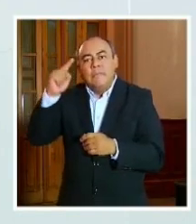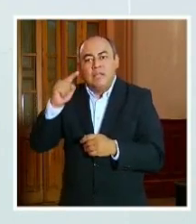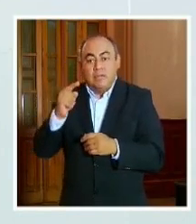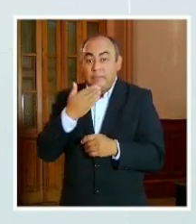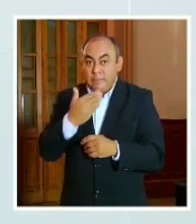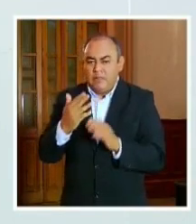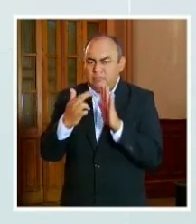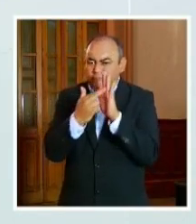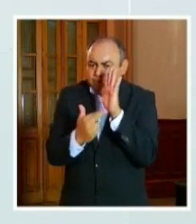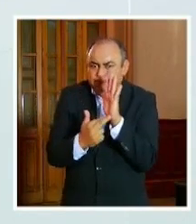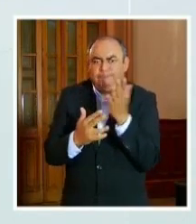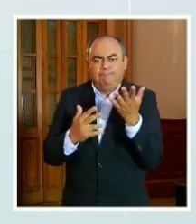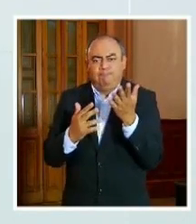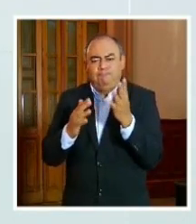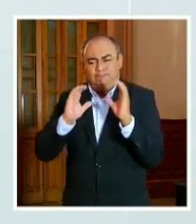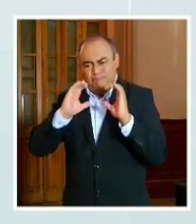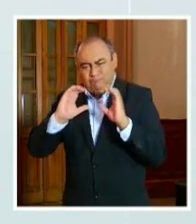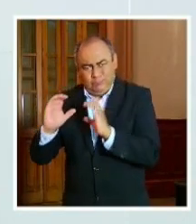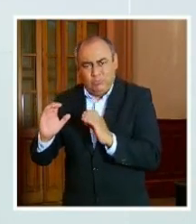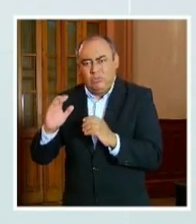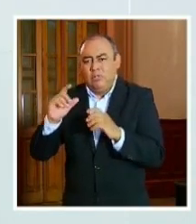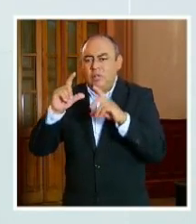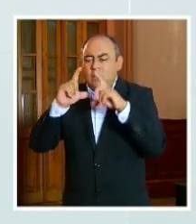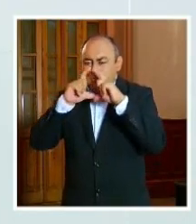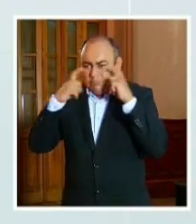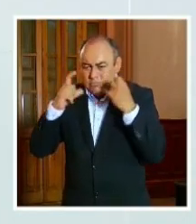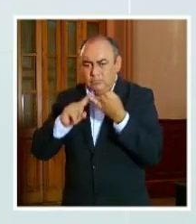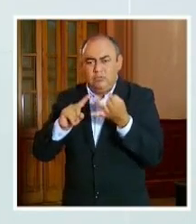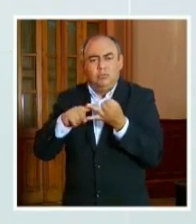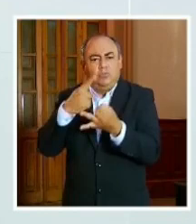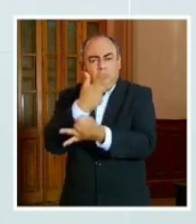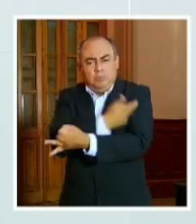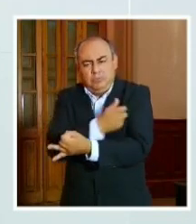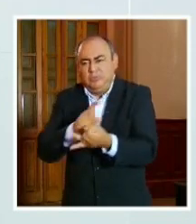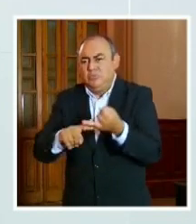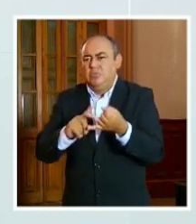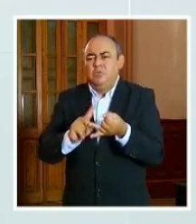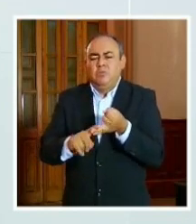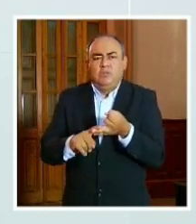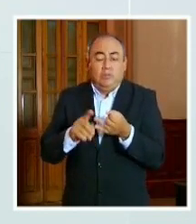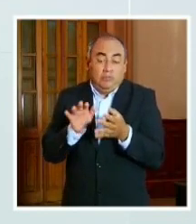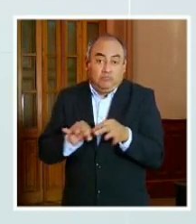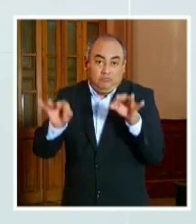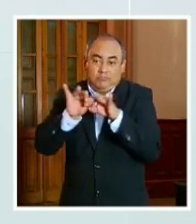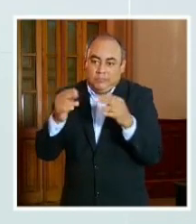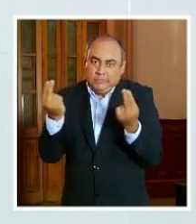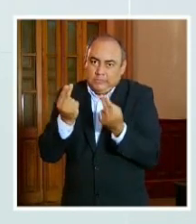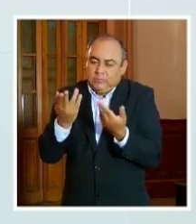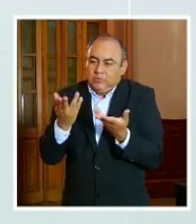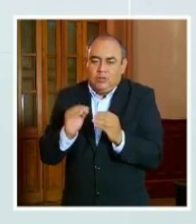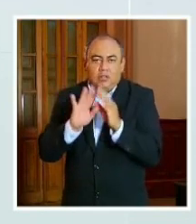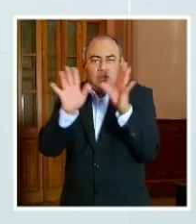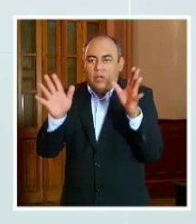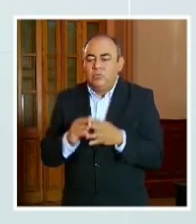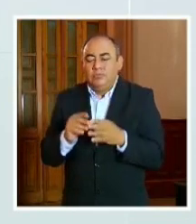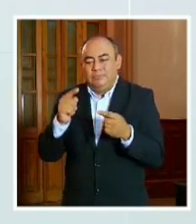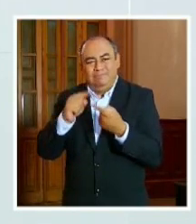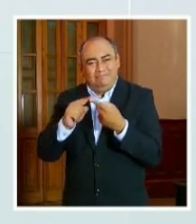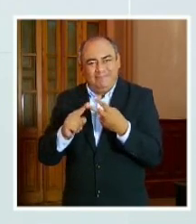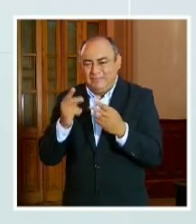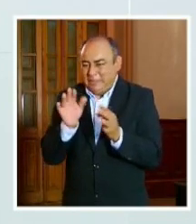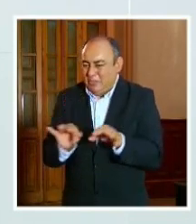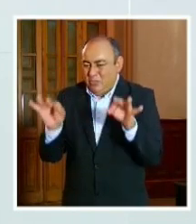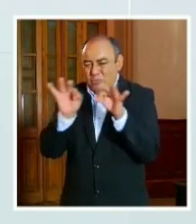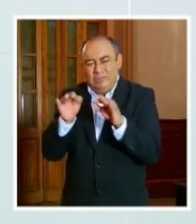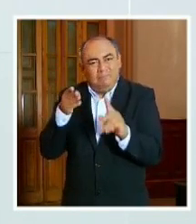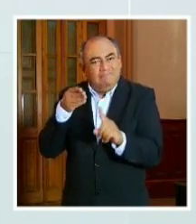de protección, el cubrebocas, la vacunación. De forma importante vamos a insistir en esos 2 temas y vamos a